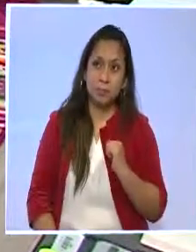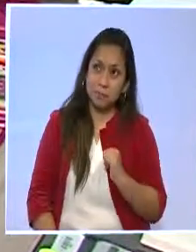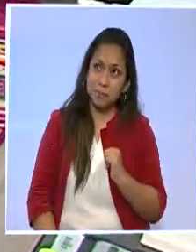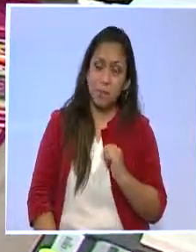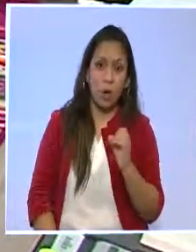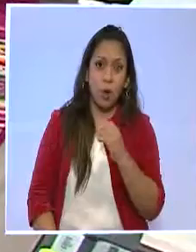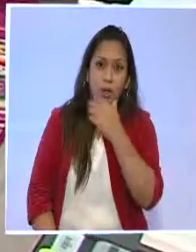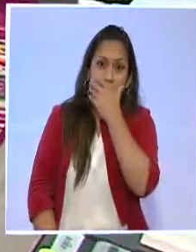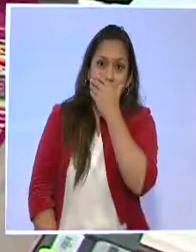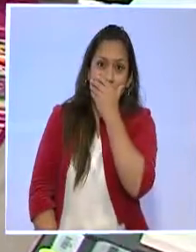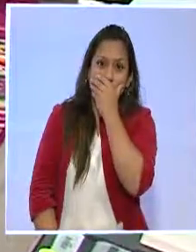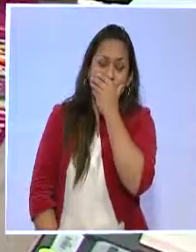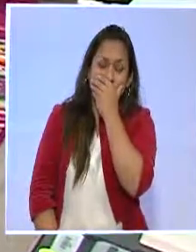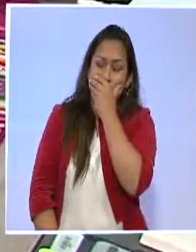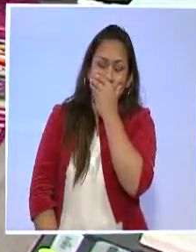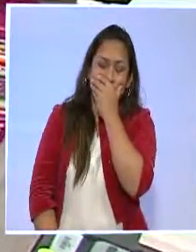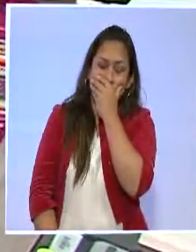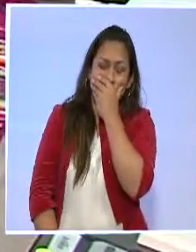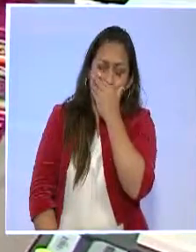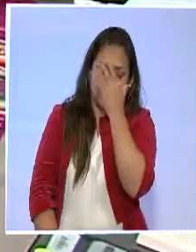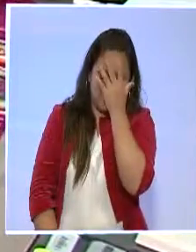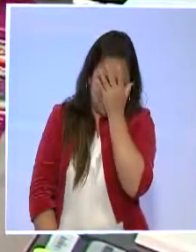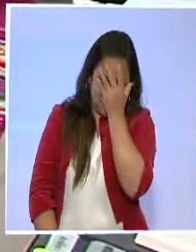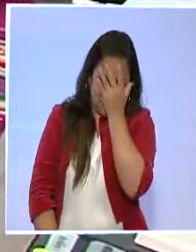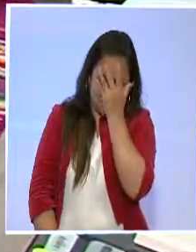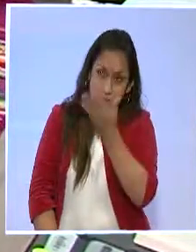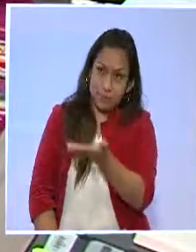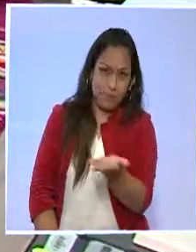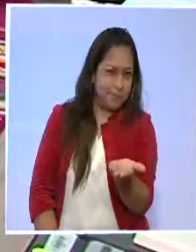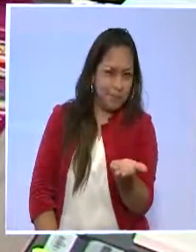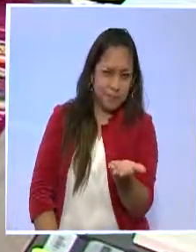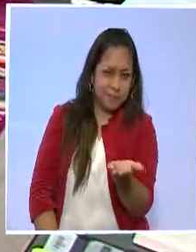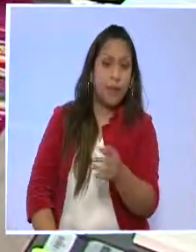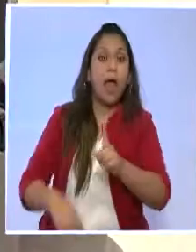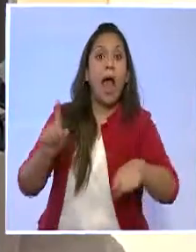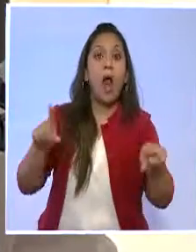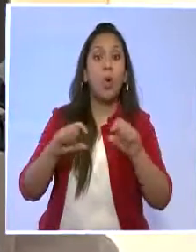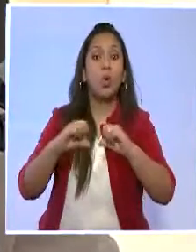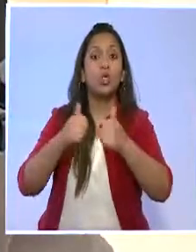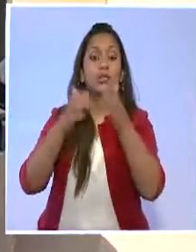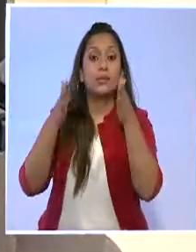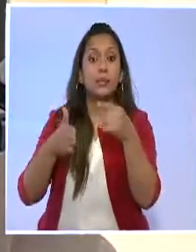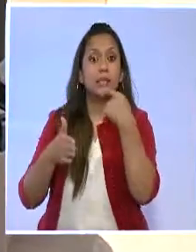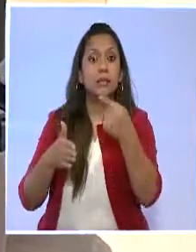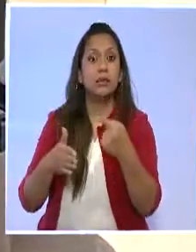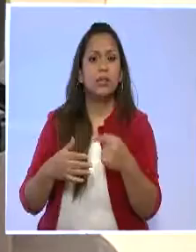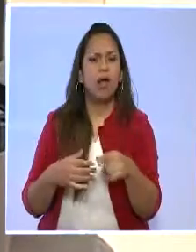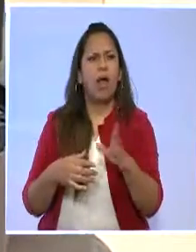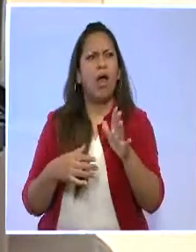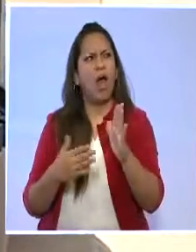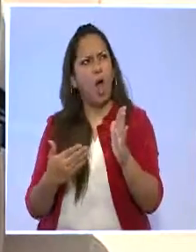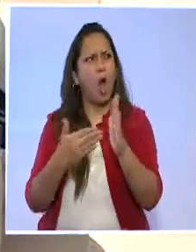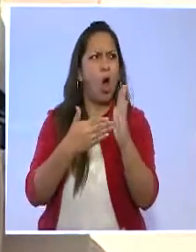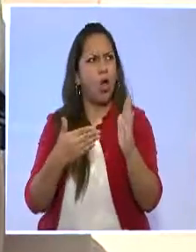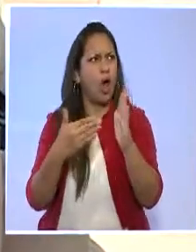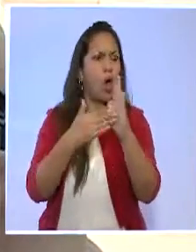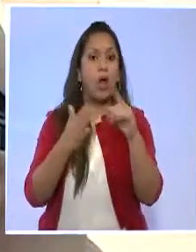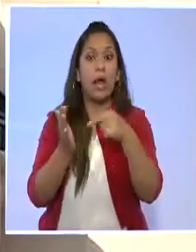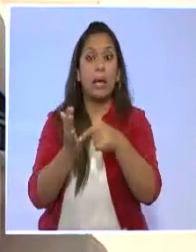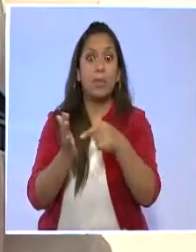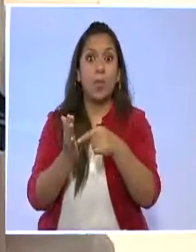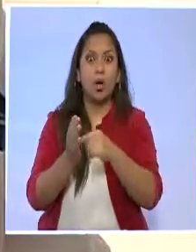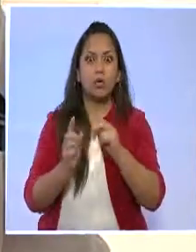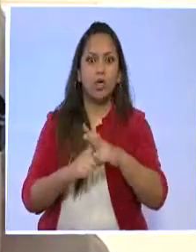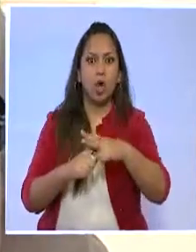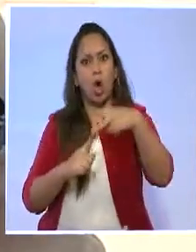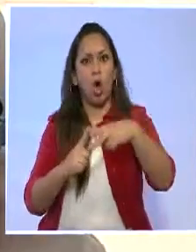derecha del país cuando están en los medios de comunicación argumentar que están en contra que se sube el impuesto a las bebidas gaseosas